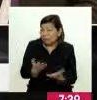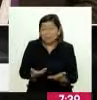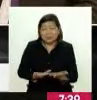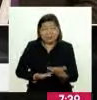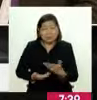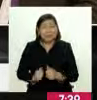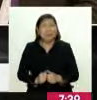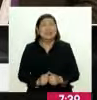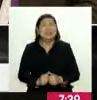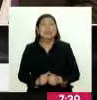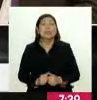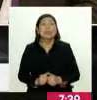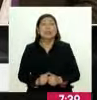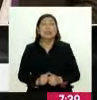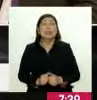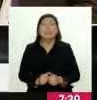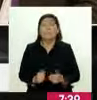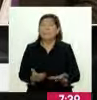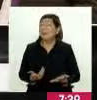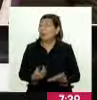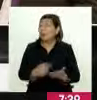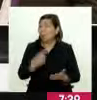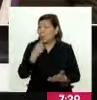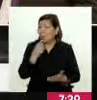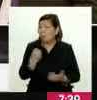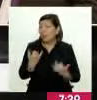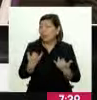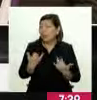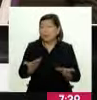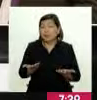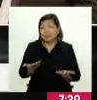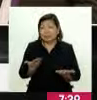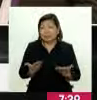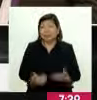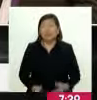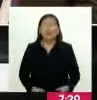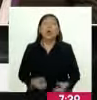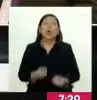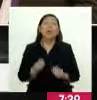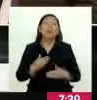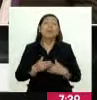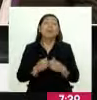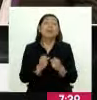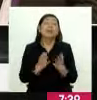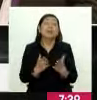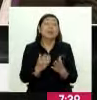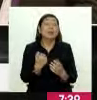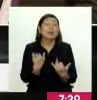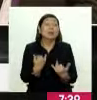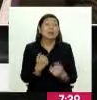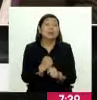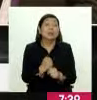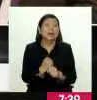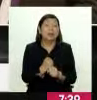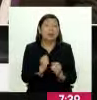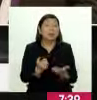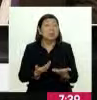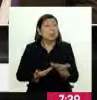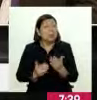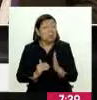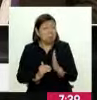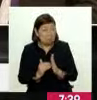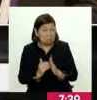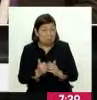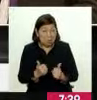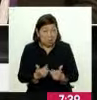ingresando. ¿Qué nos podría decir sobre eso? O sea, ¿cómo en estos días ese trabajo ha ido rindiendo sus